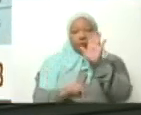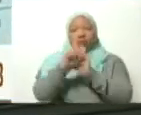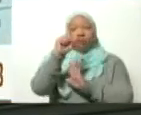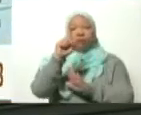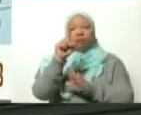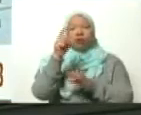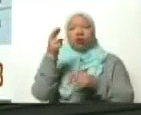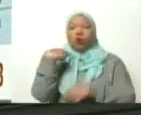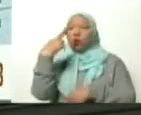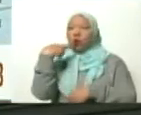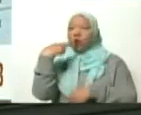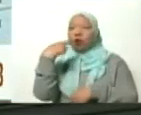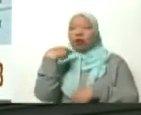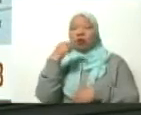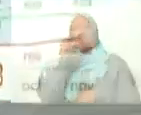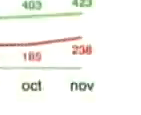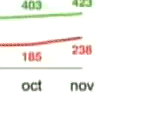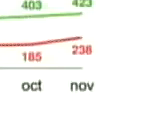línea roja,